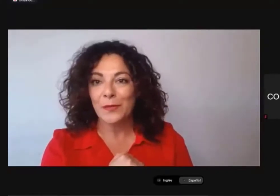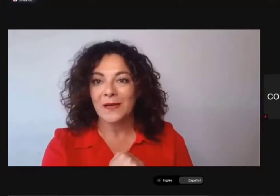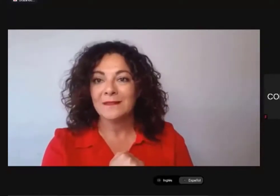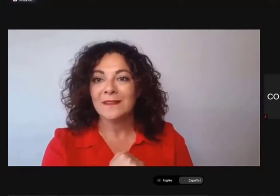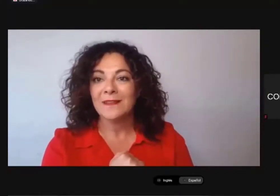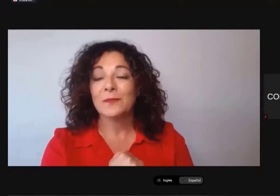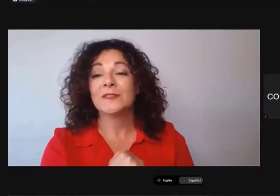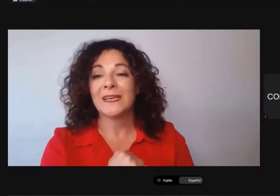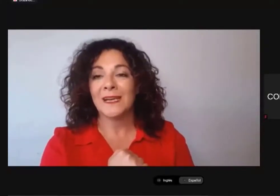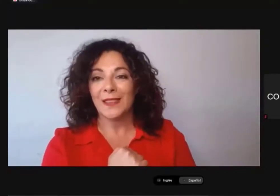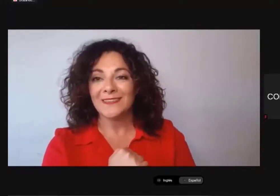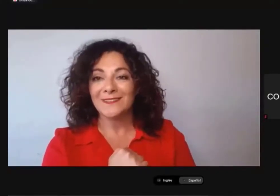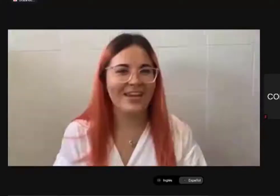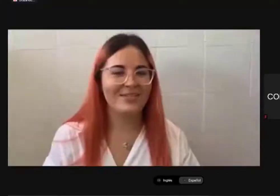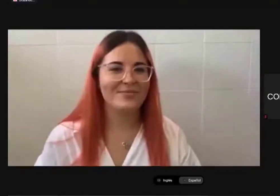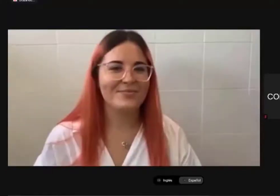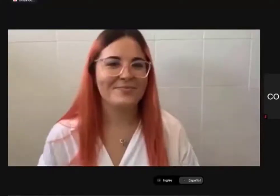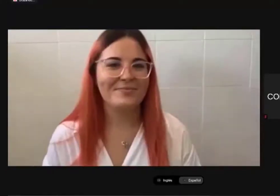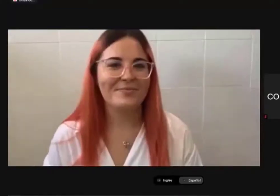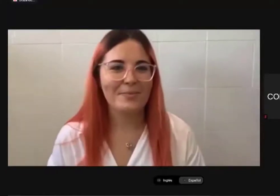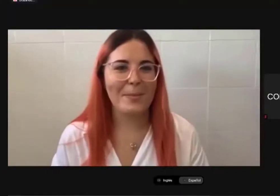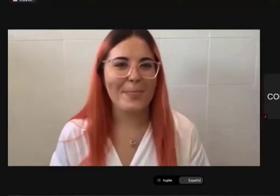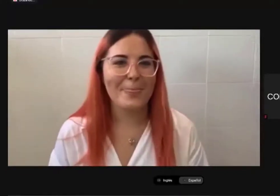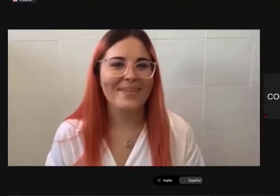terapia ocupacional. Muchas gracias.